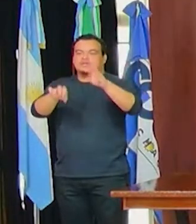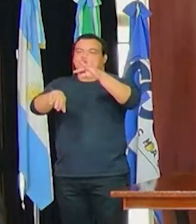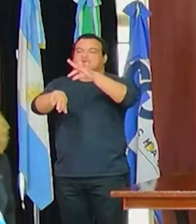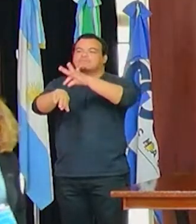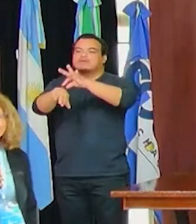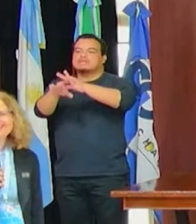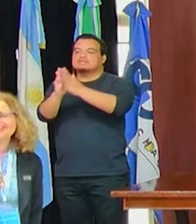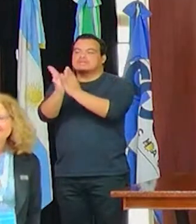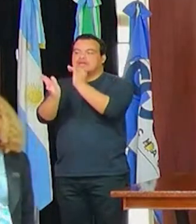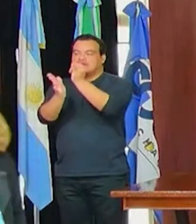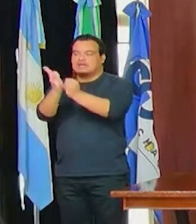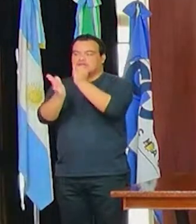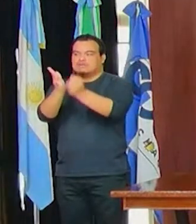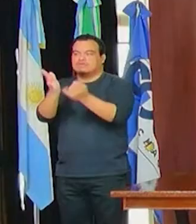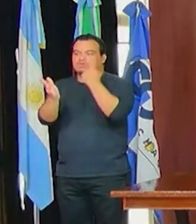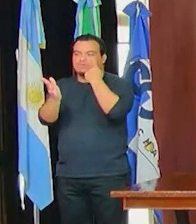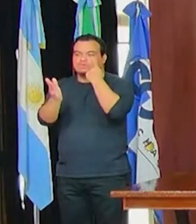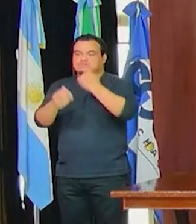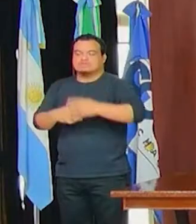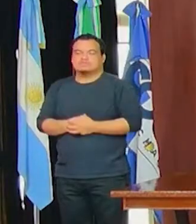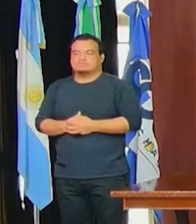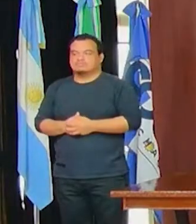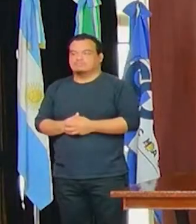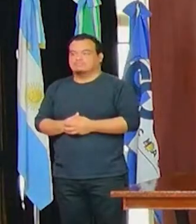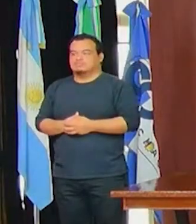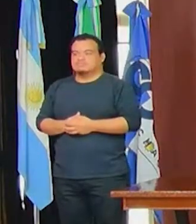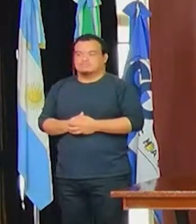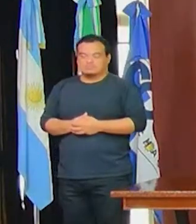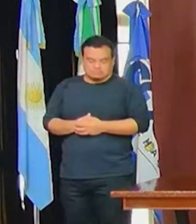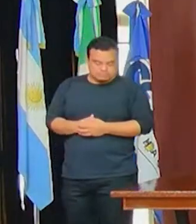Buenísimo. Entonces vamos a aprender.